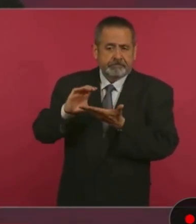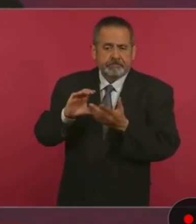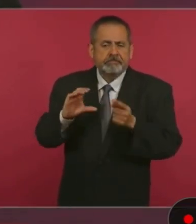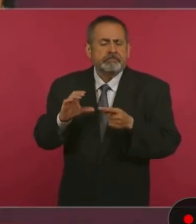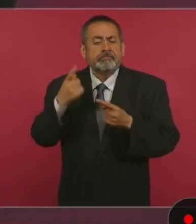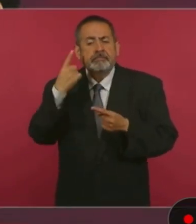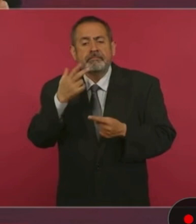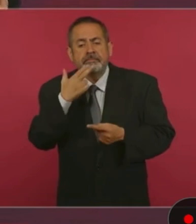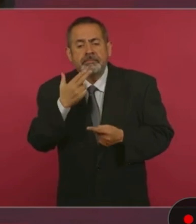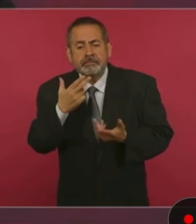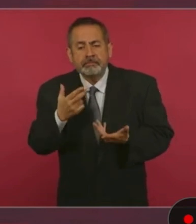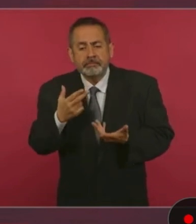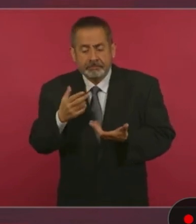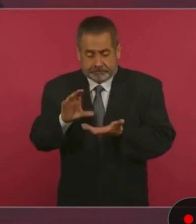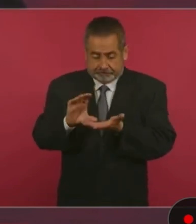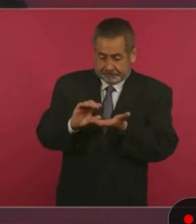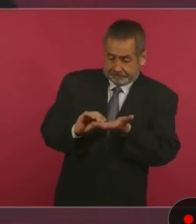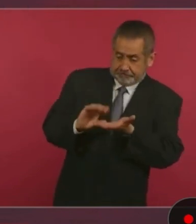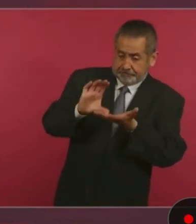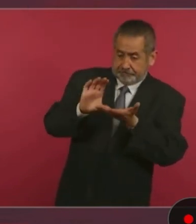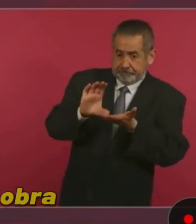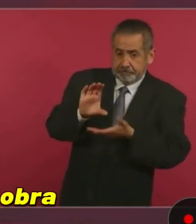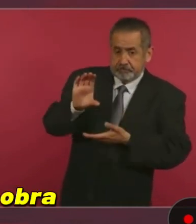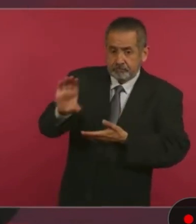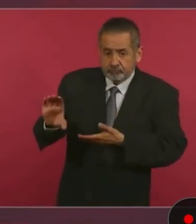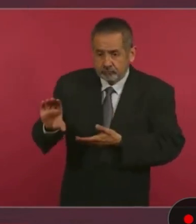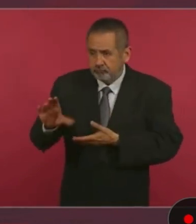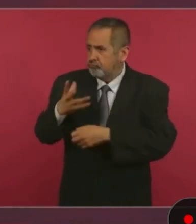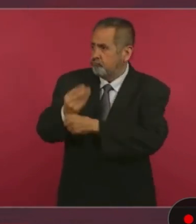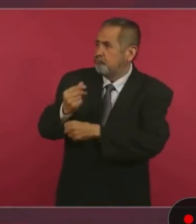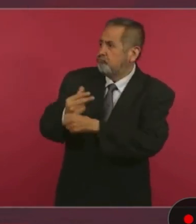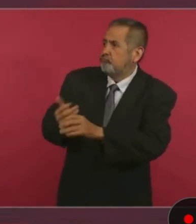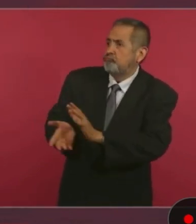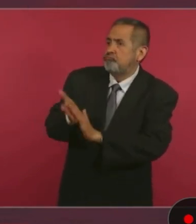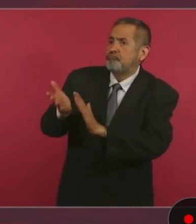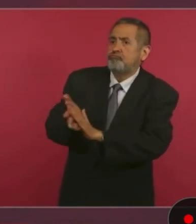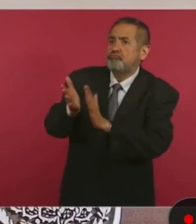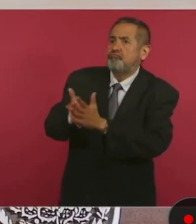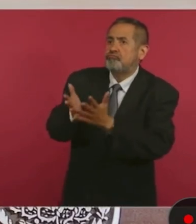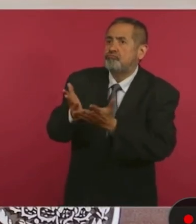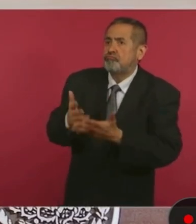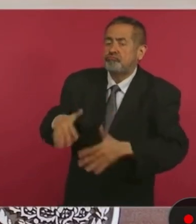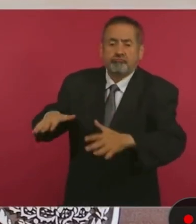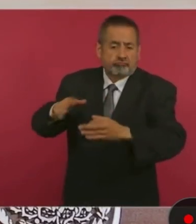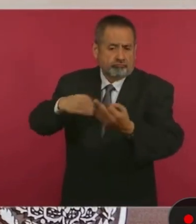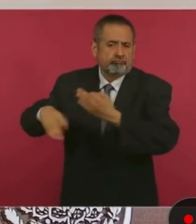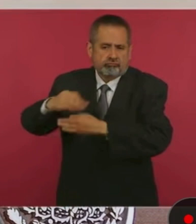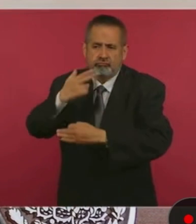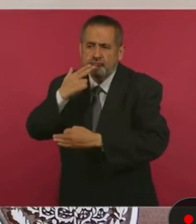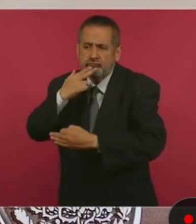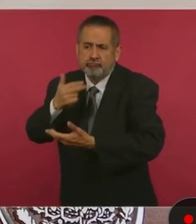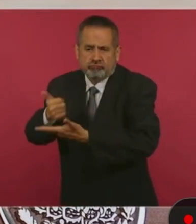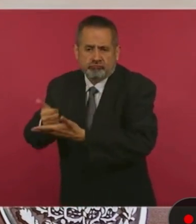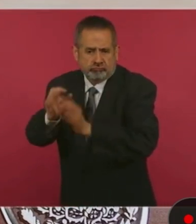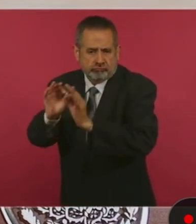aplique mediante un fideicomiso para construir una obra que un fideicomiso